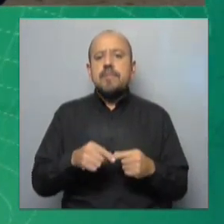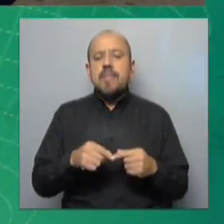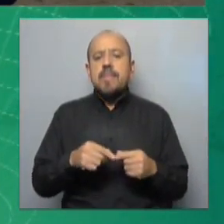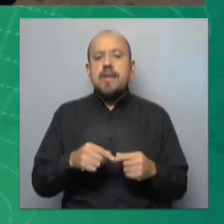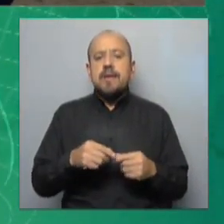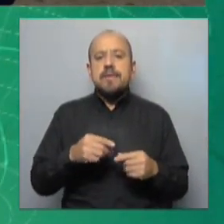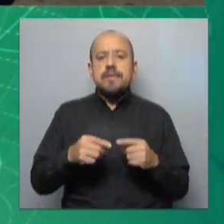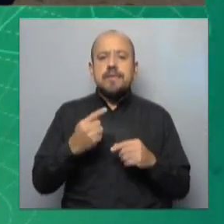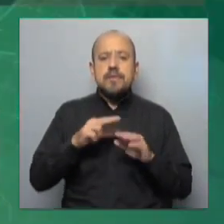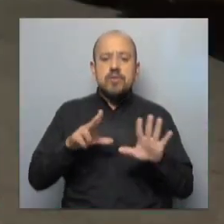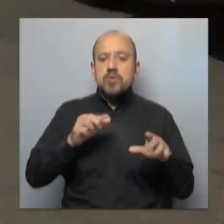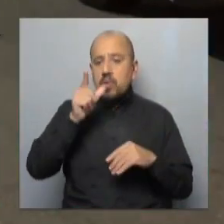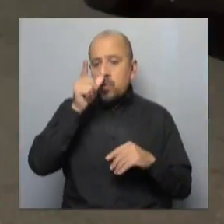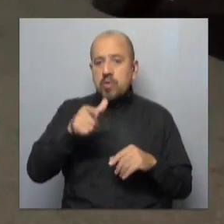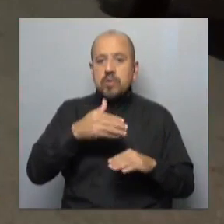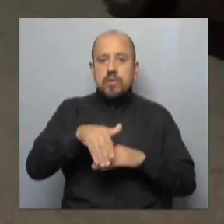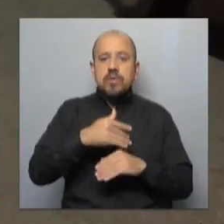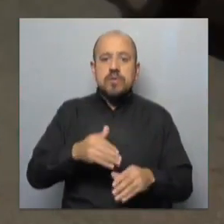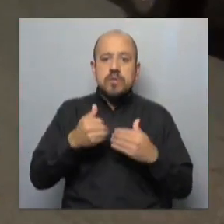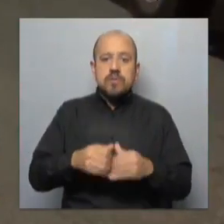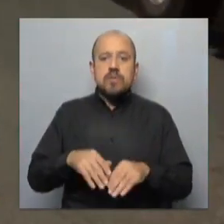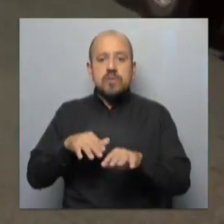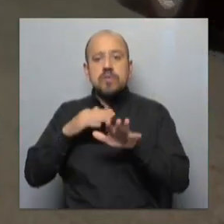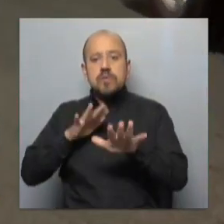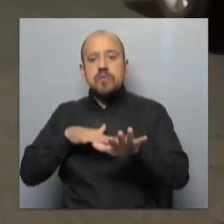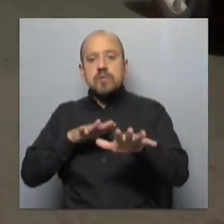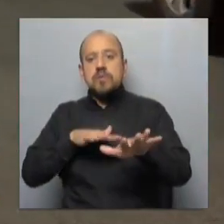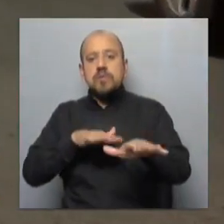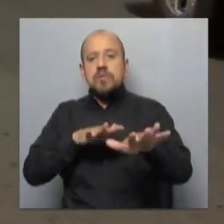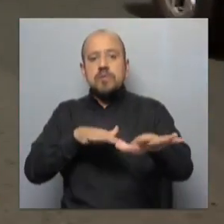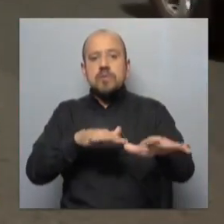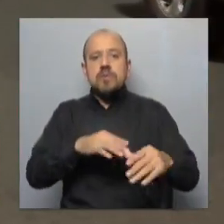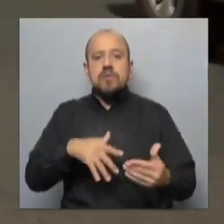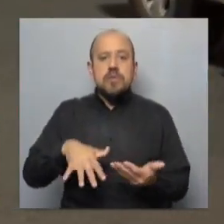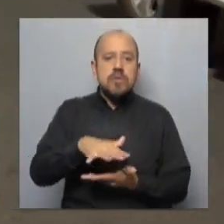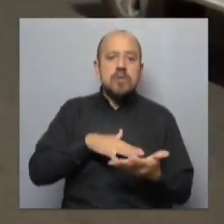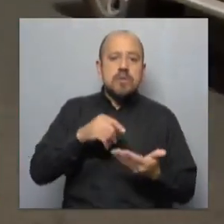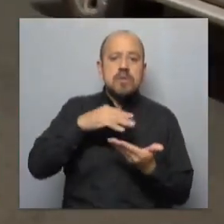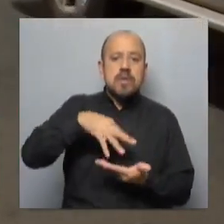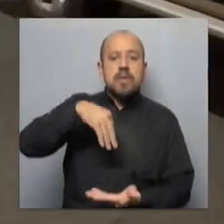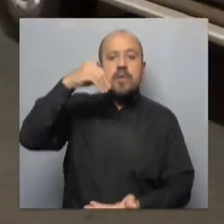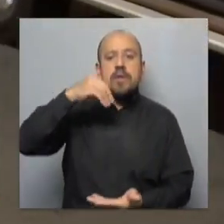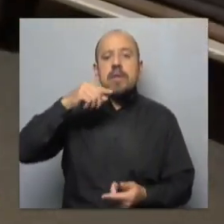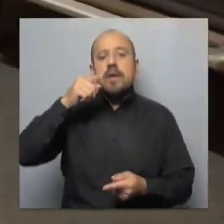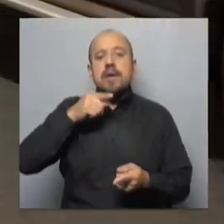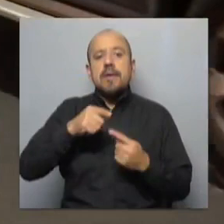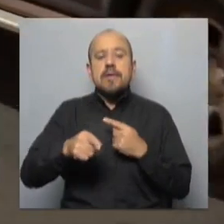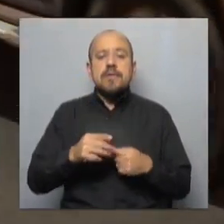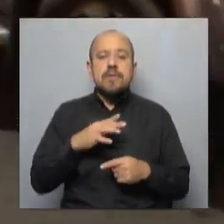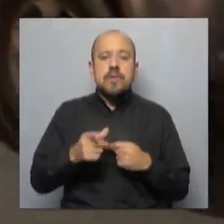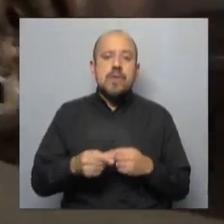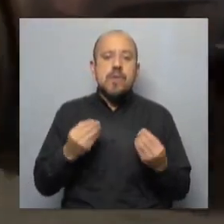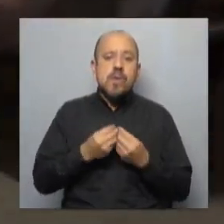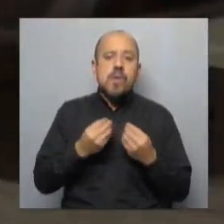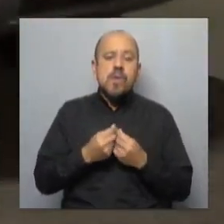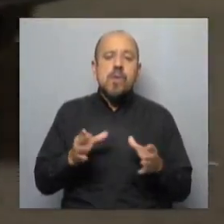18 de julio comenzó la marcha rumbo hacia la plaza libertad de estabilización y una menos convocada por varios